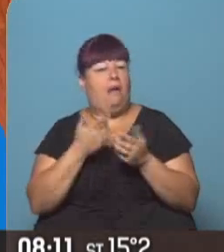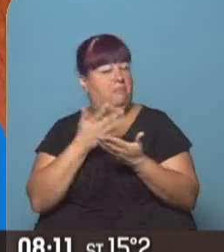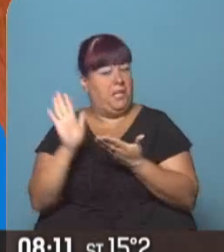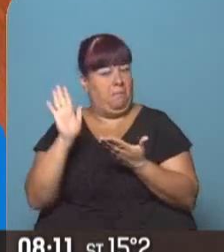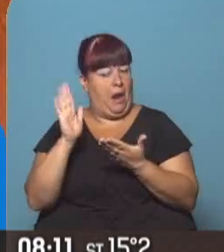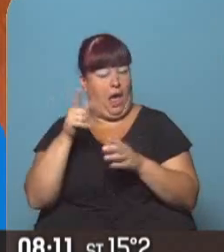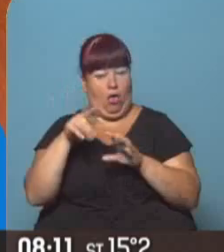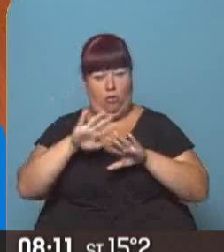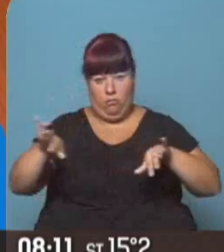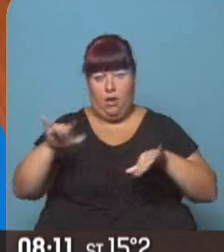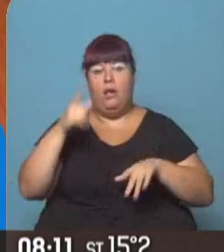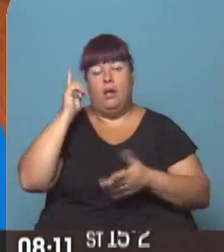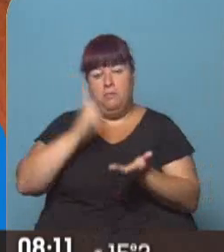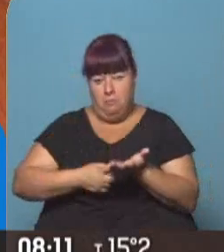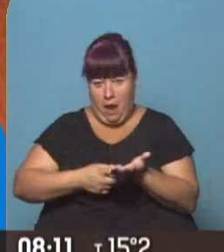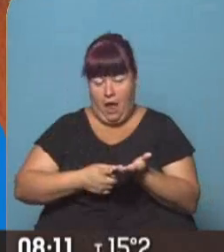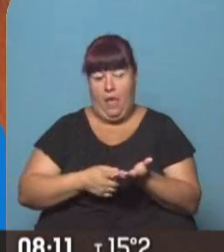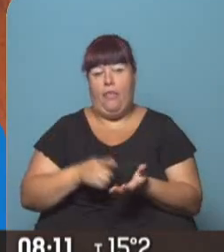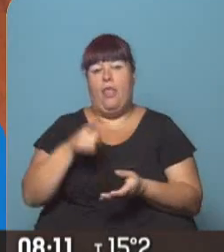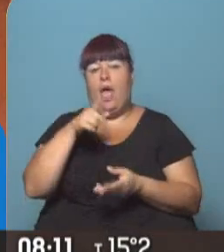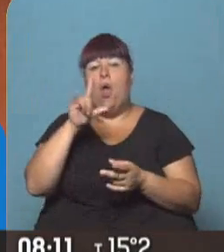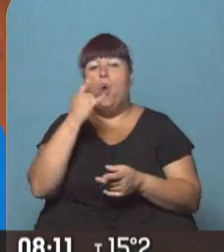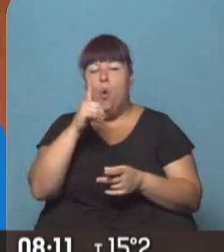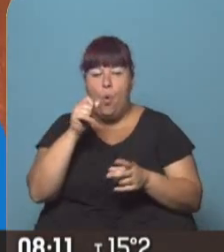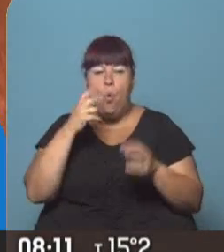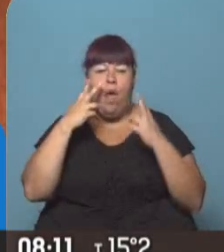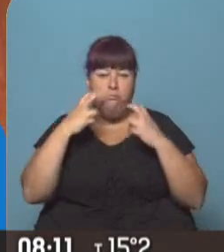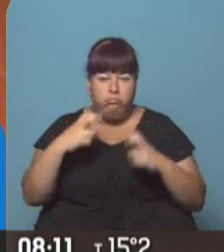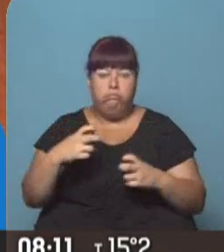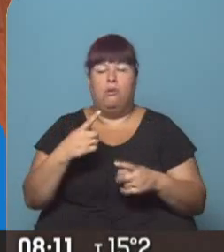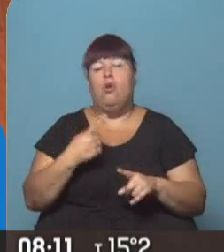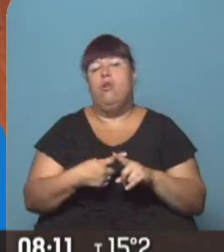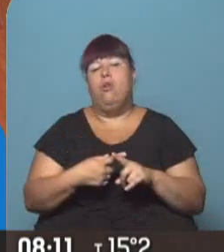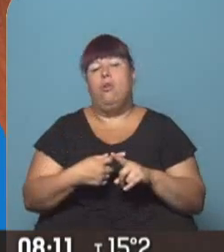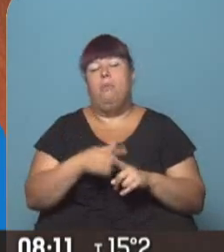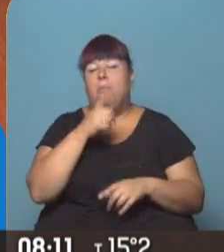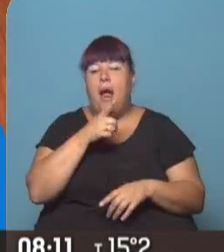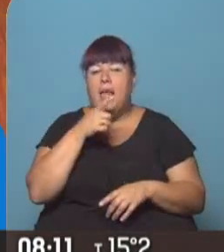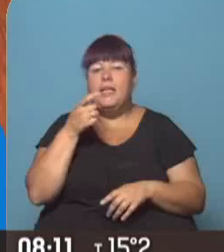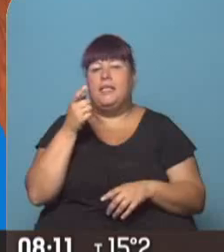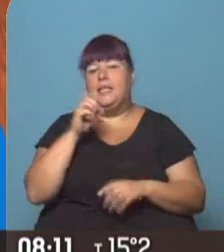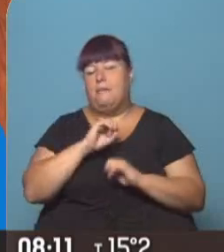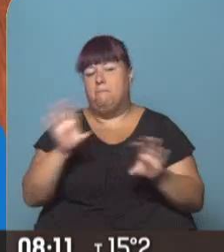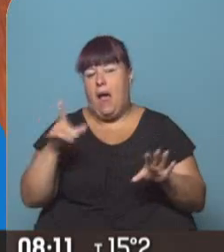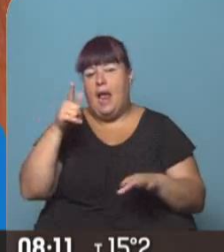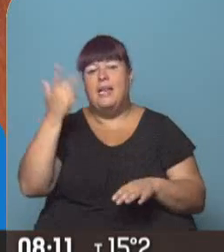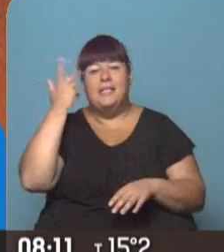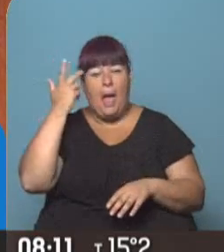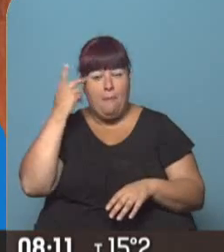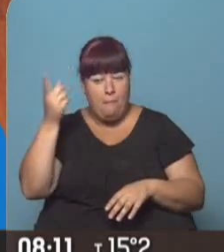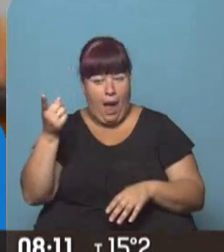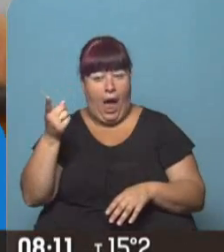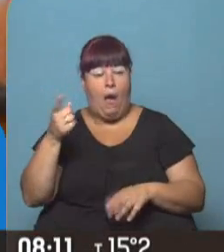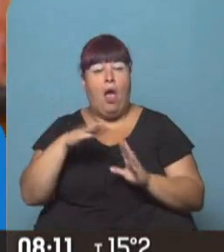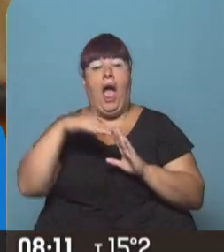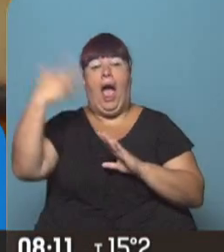la jurisdicción, ha tomado el caso de Lula por un supuesto crimen que se comete en San Pablo,